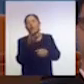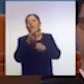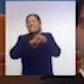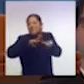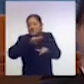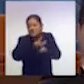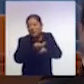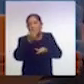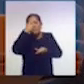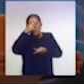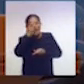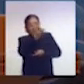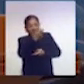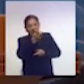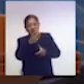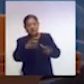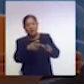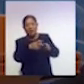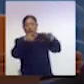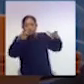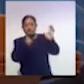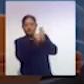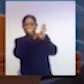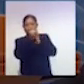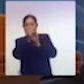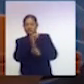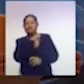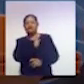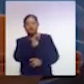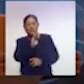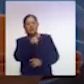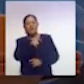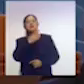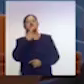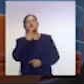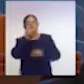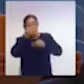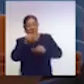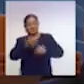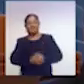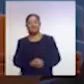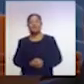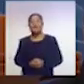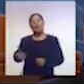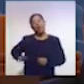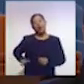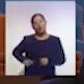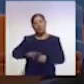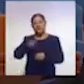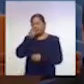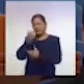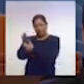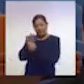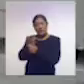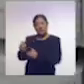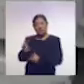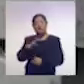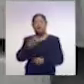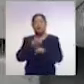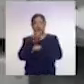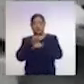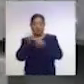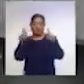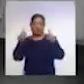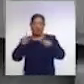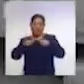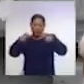esa infraestructura y podamos darle vida. Marco Mena reiteró la tendencia positiva que registra el estado, que